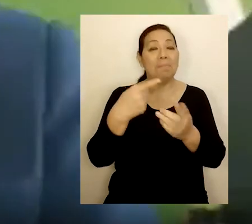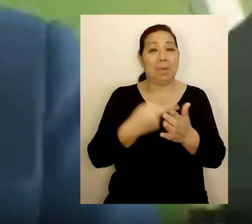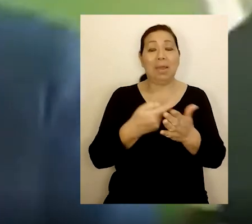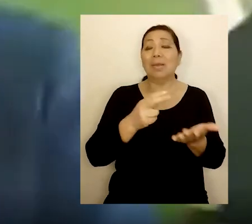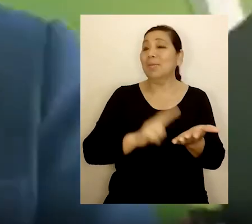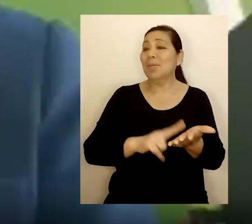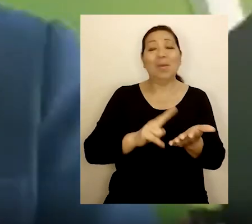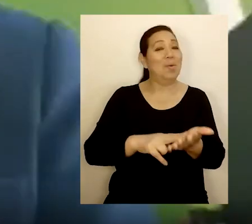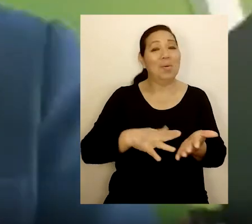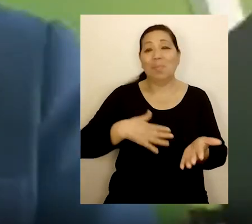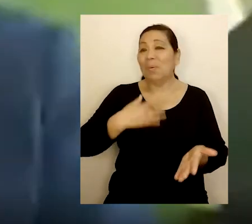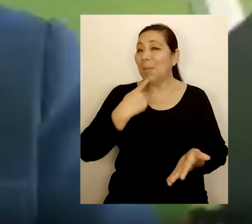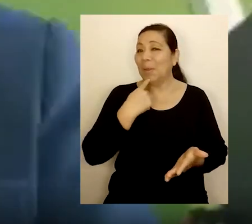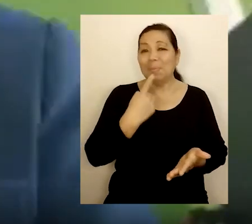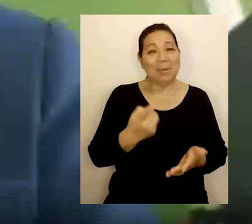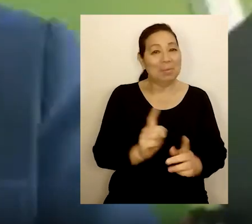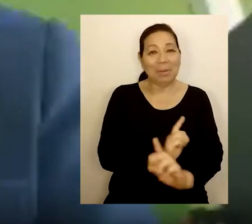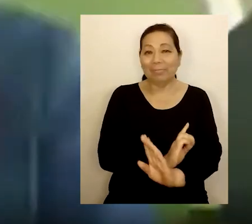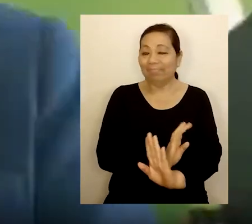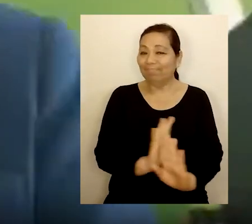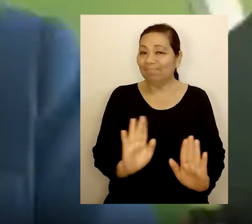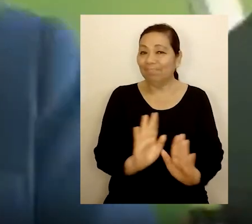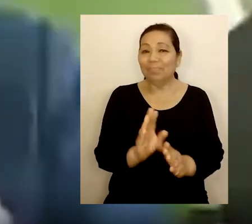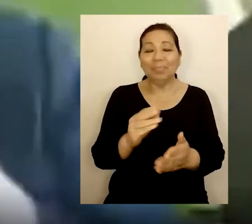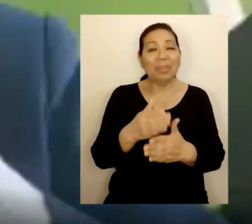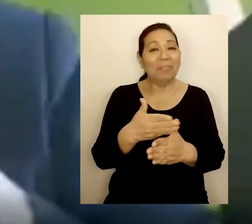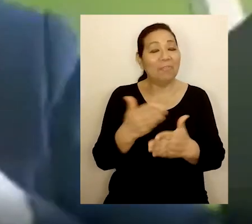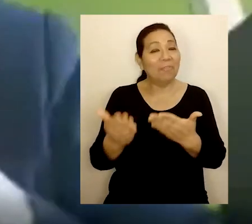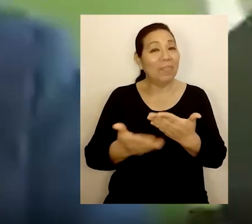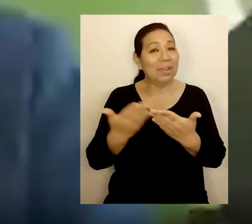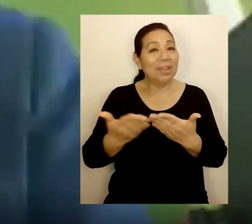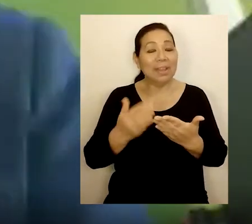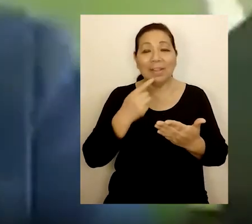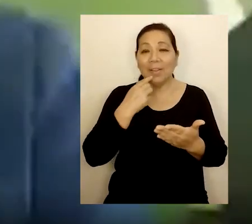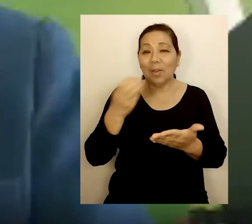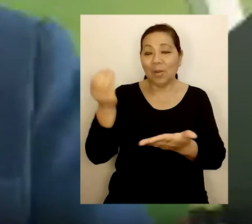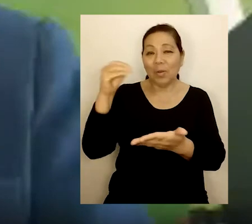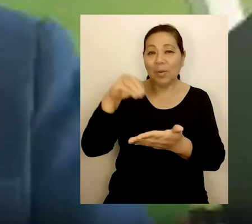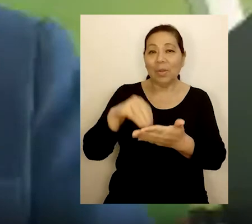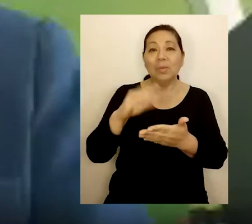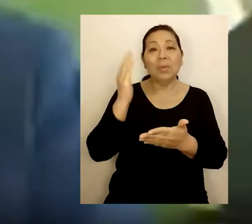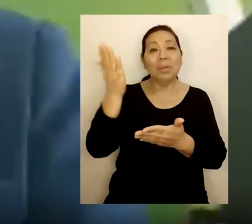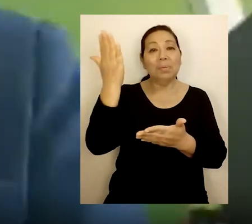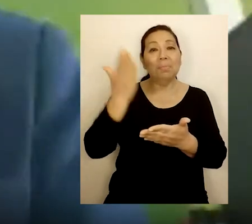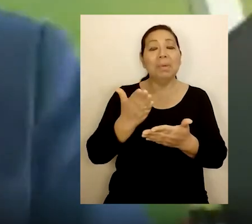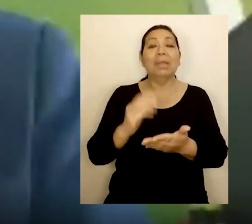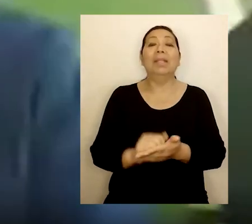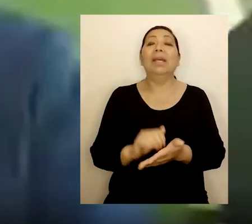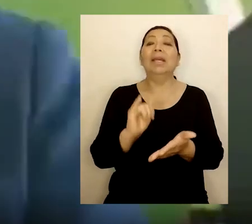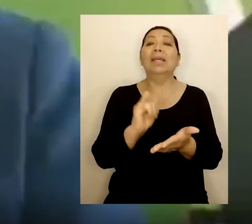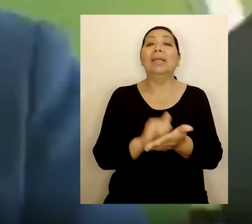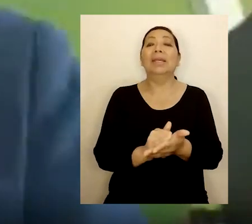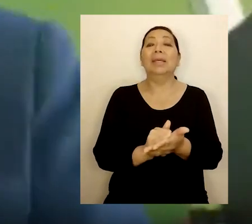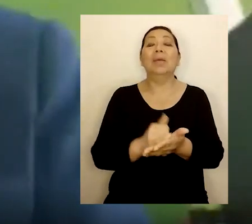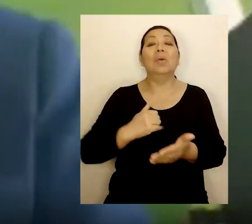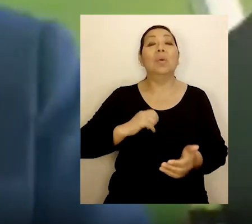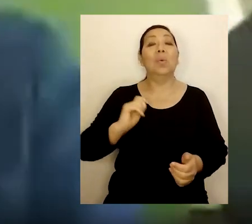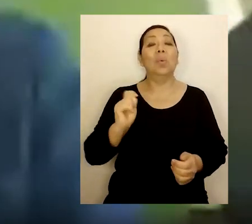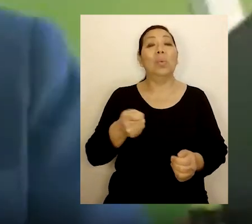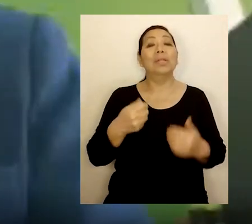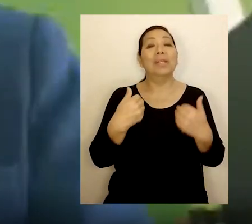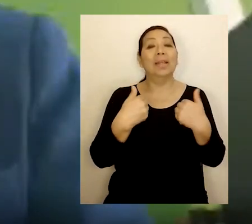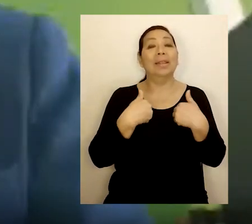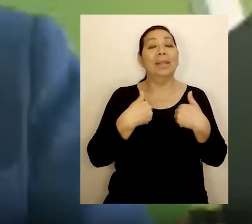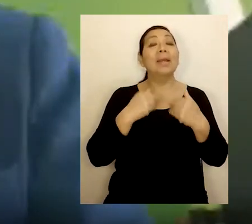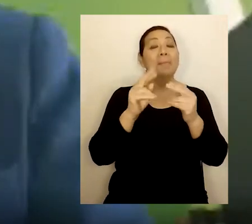tributaria. Entonces no podemos decir también así fácilmente, como lo ha señalado en el contenido de su demanda de amparo, de que los jueces